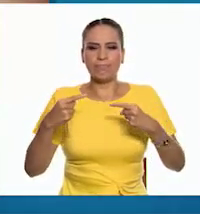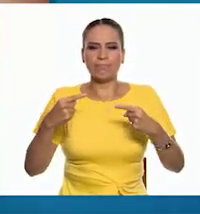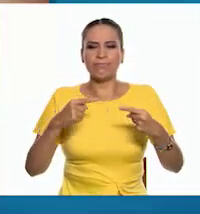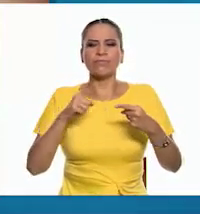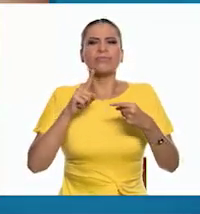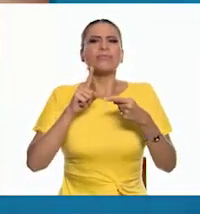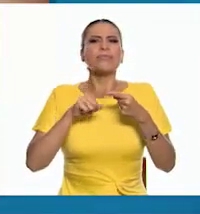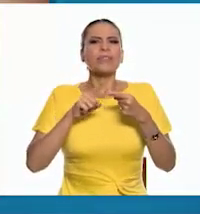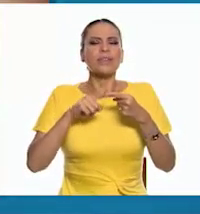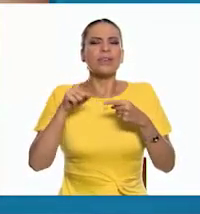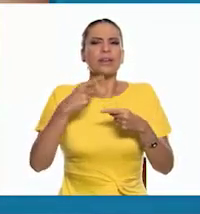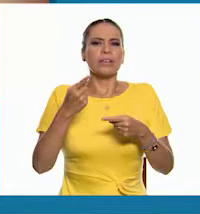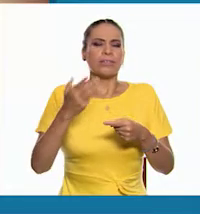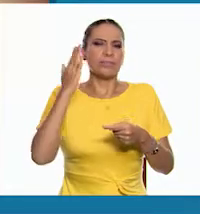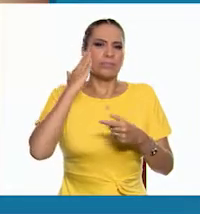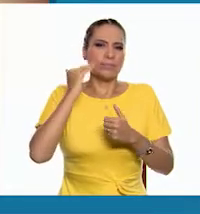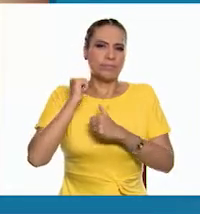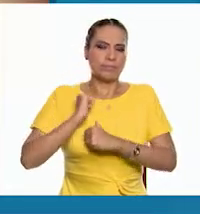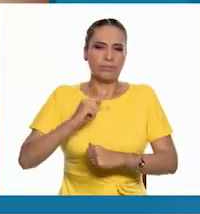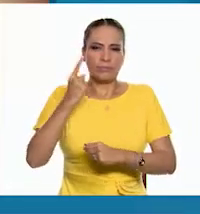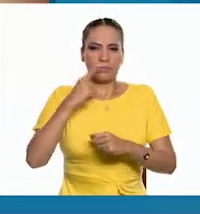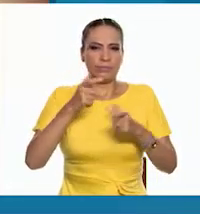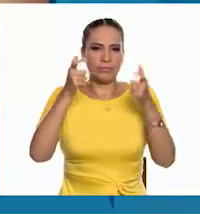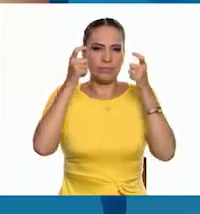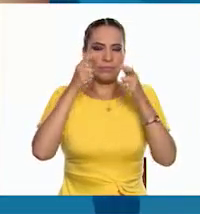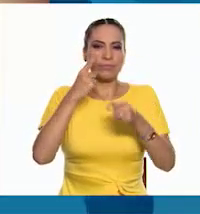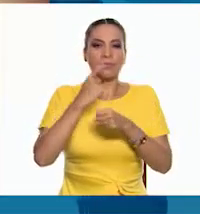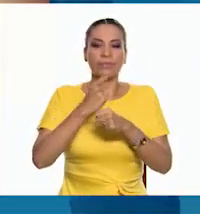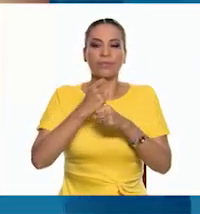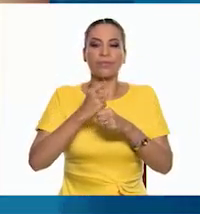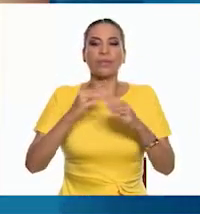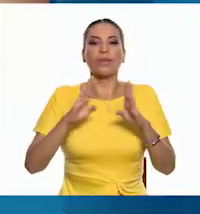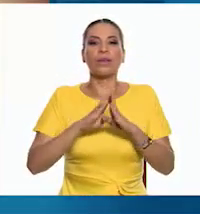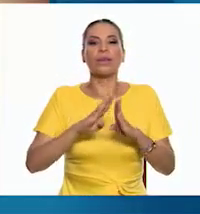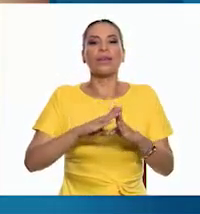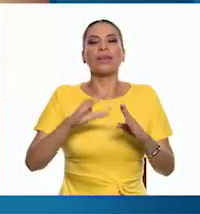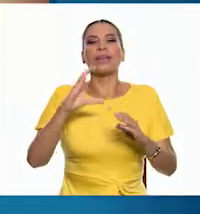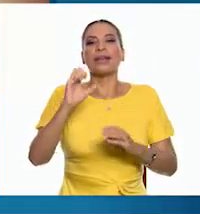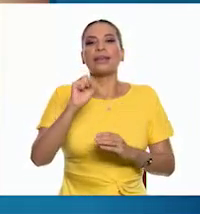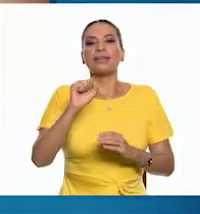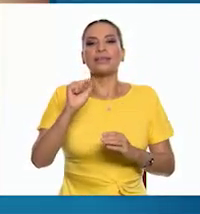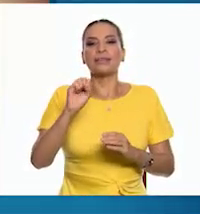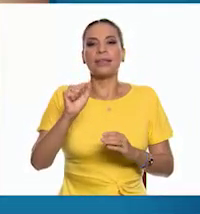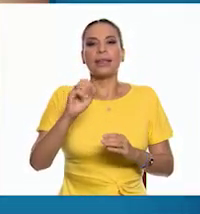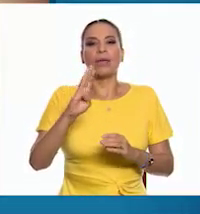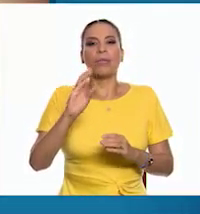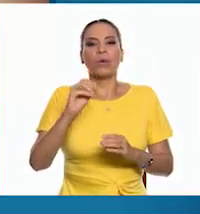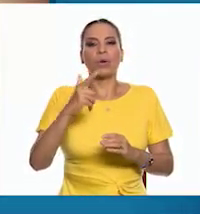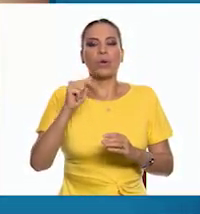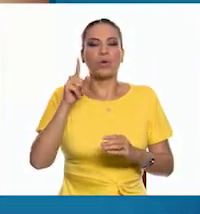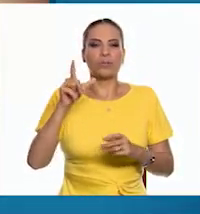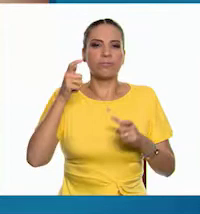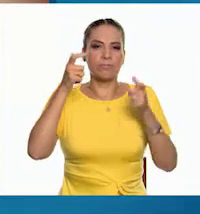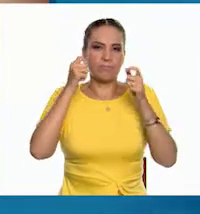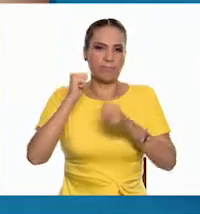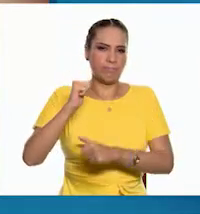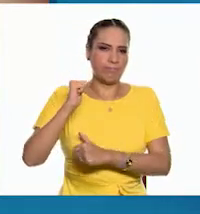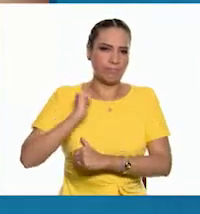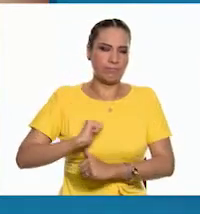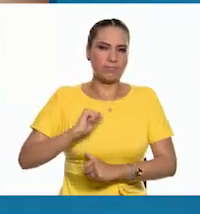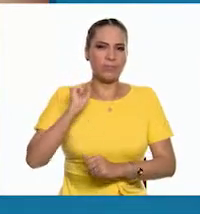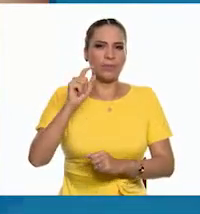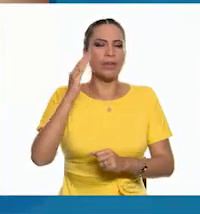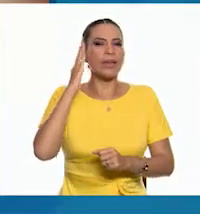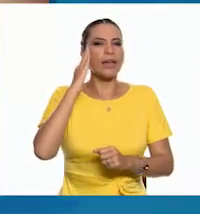era el que ocupaba el trono. Por un lado estaba la Casa Borbón, que gobernaba Francia, cuyo rey era Luis